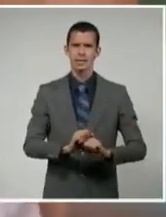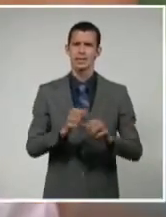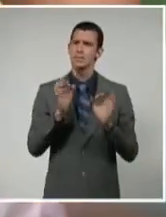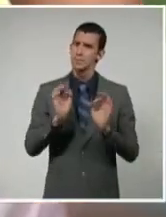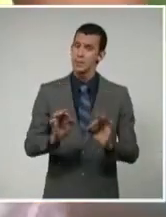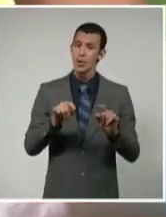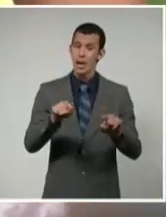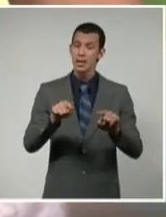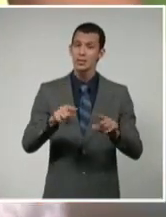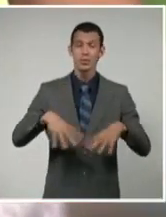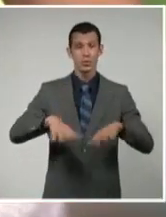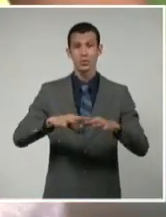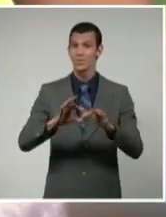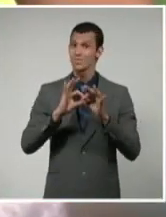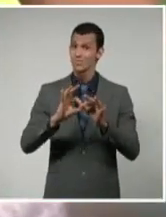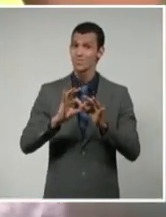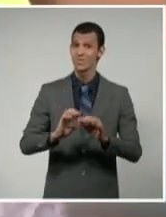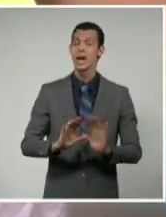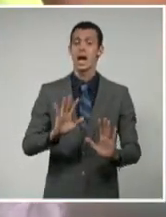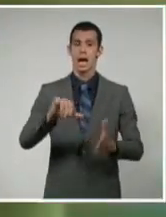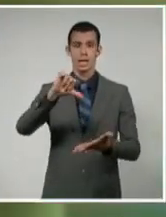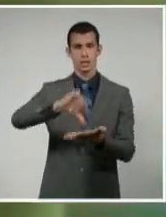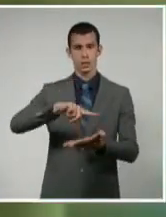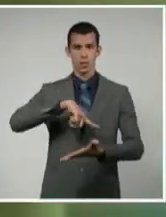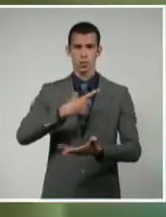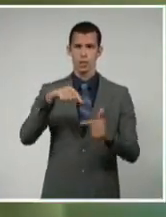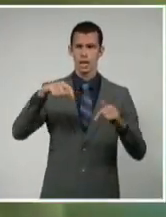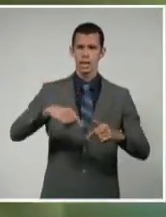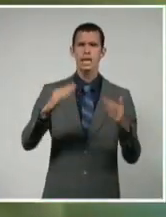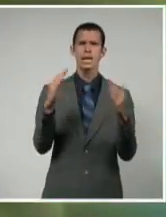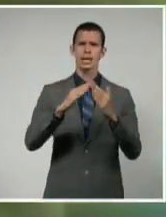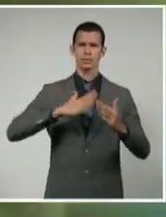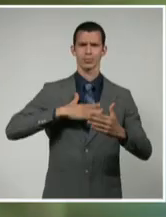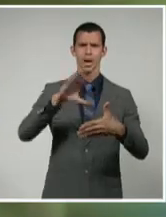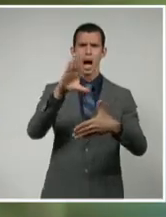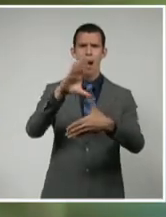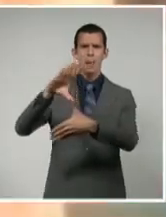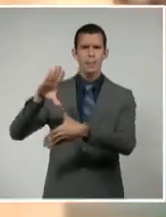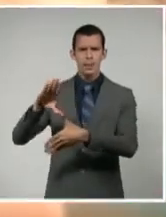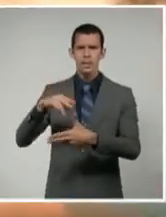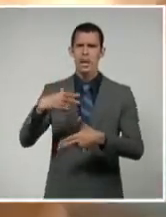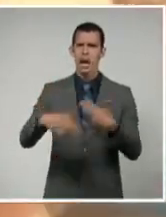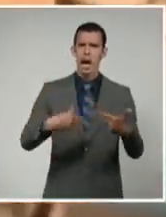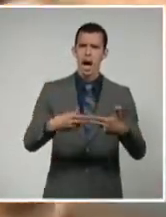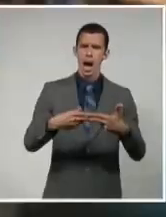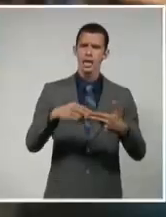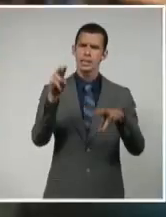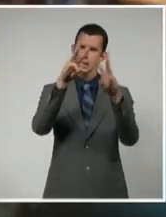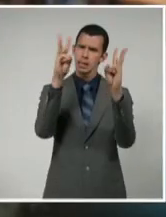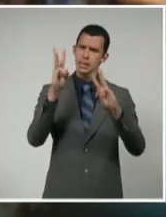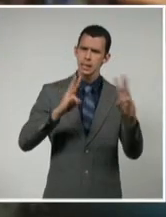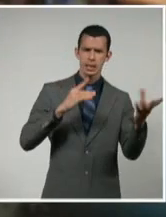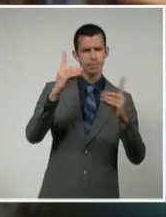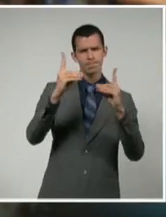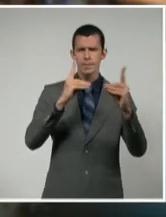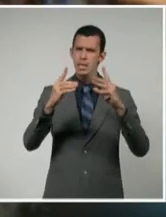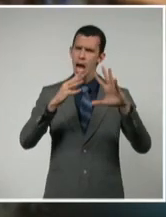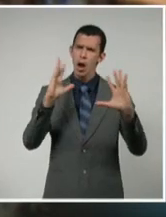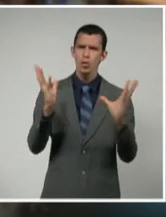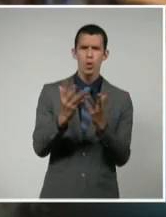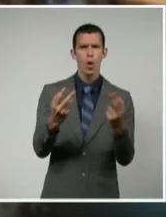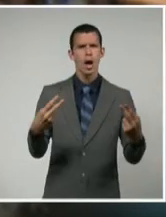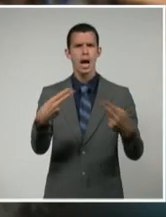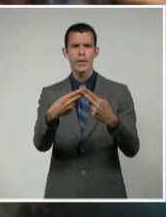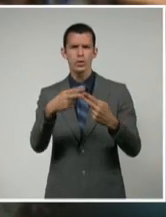de las Américas realizará de manera digital del 12 al 16 de octubre de este año un coloquio internacional centrado en las